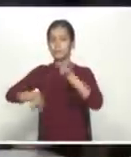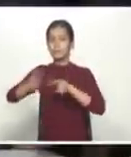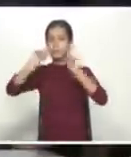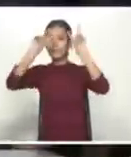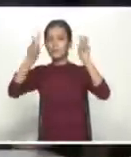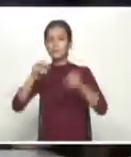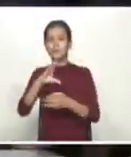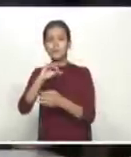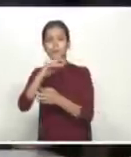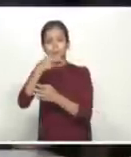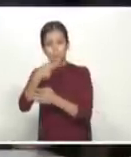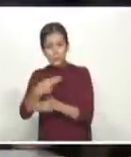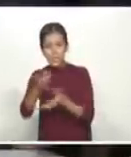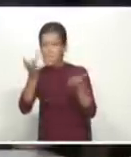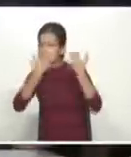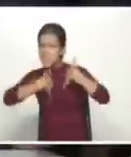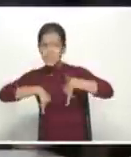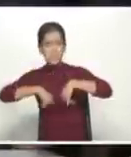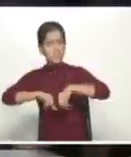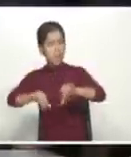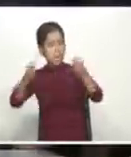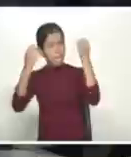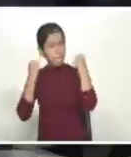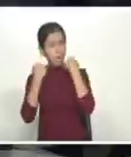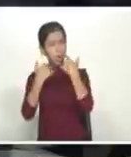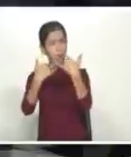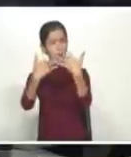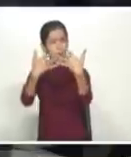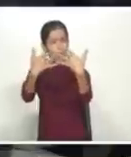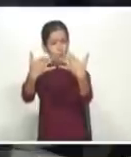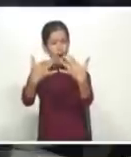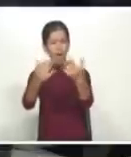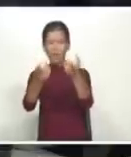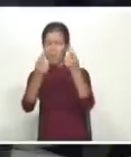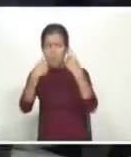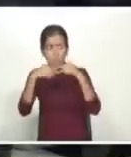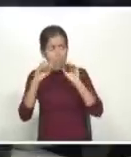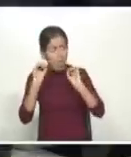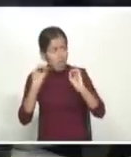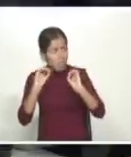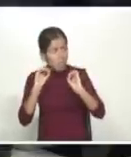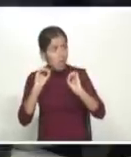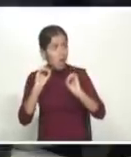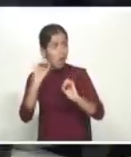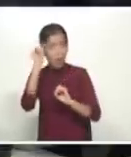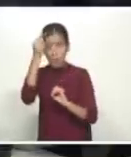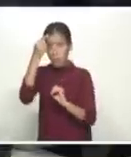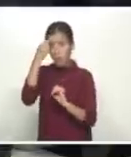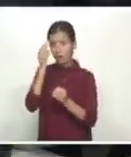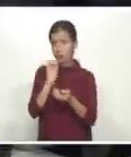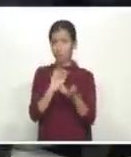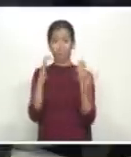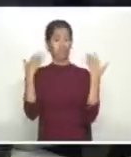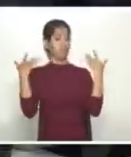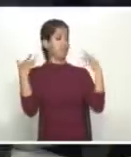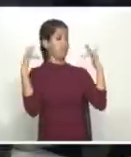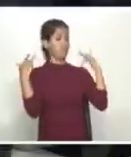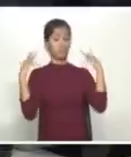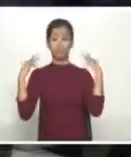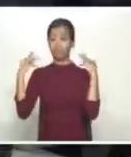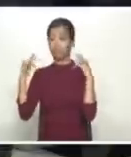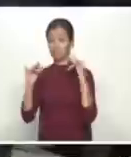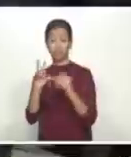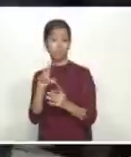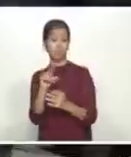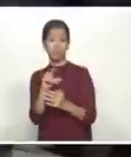tema de la CICIG. Siempre hay una campaña férrea de que no viene, que el gobierno se va a lavar las manos, que no se va a investigar determinado periodo